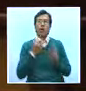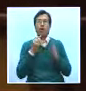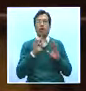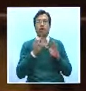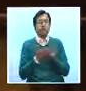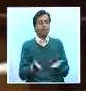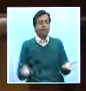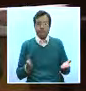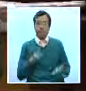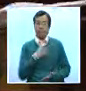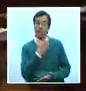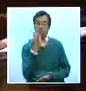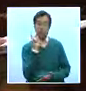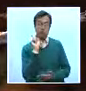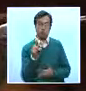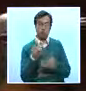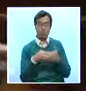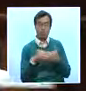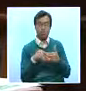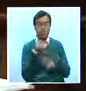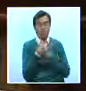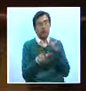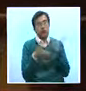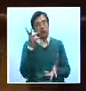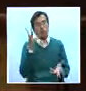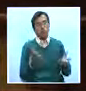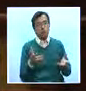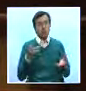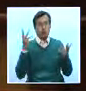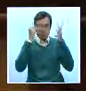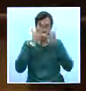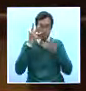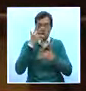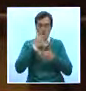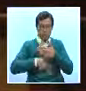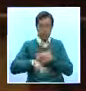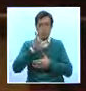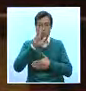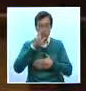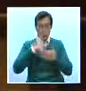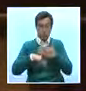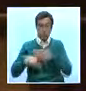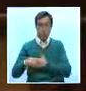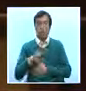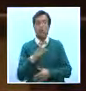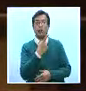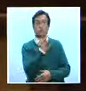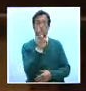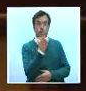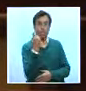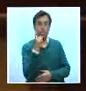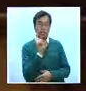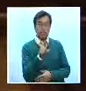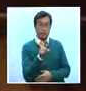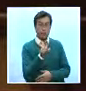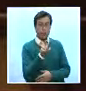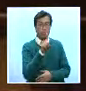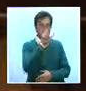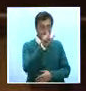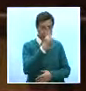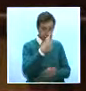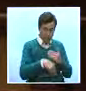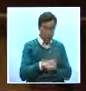$300,000, ¿sí?, en el desconocimiento muchas veces, y si tiene tres hijos, los tres hijos tributan sobre $100,000 cada uno. Lo que hay que